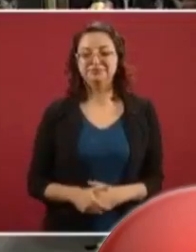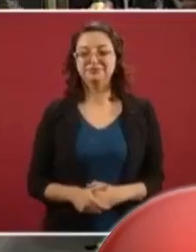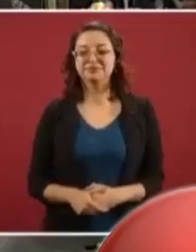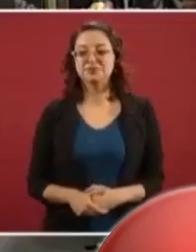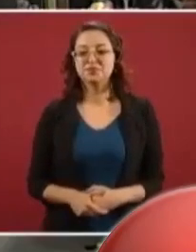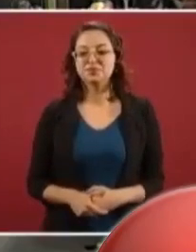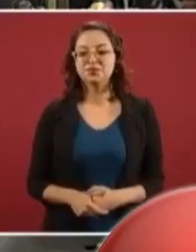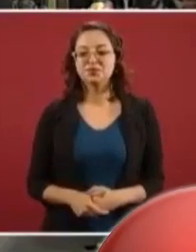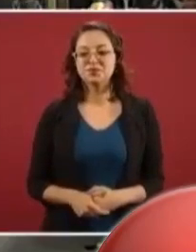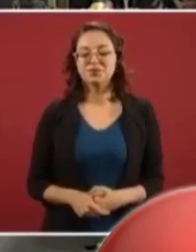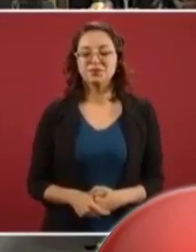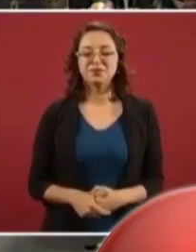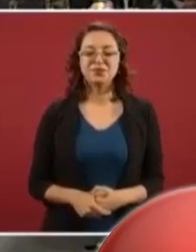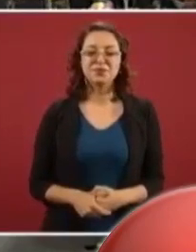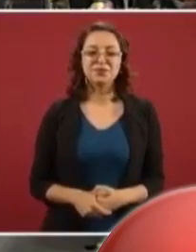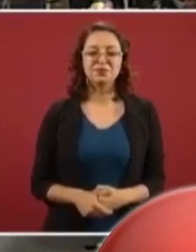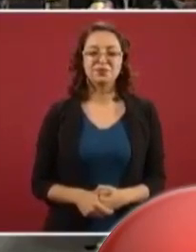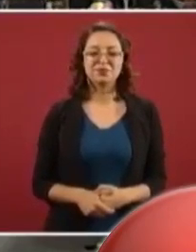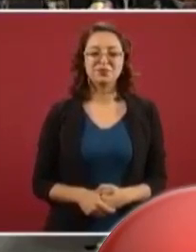sí